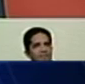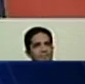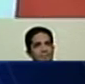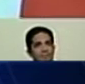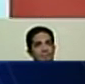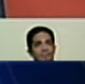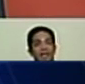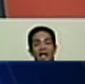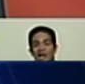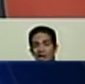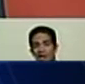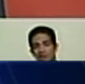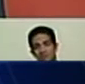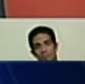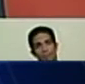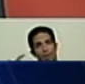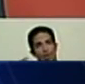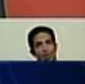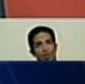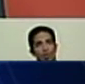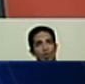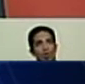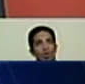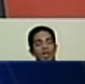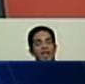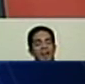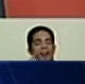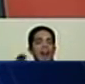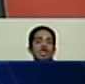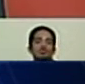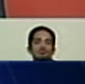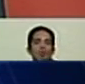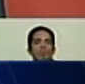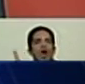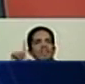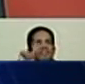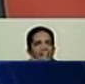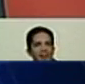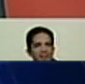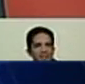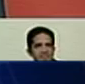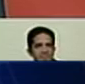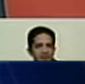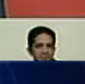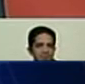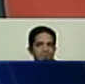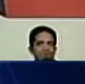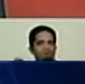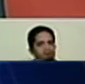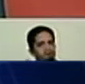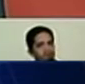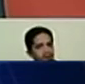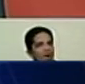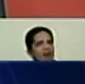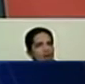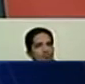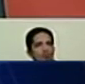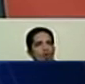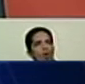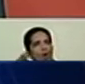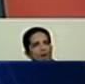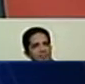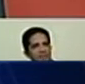como ustedes bien saben, el Cartel de Lima tuvo una reunión nuevamente para